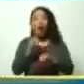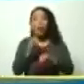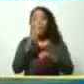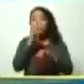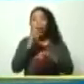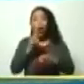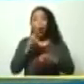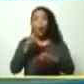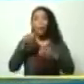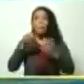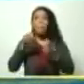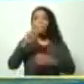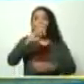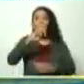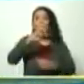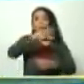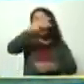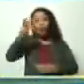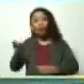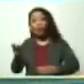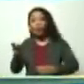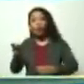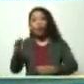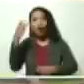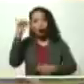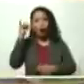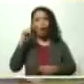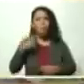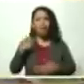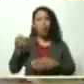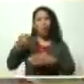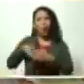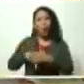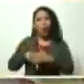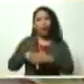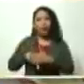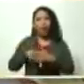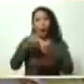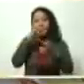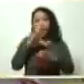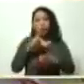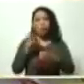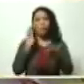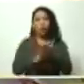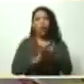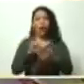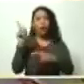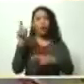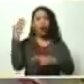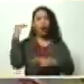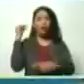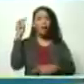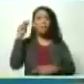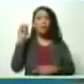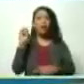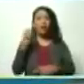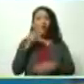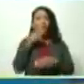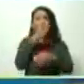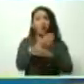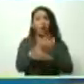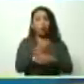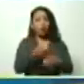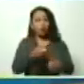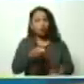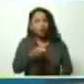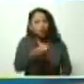mercantil todavía el banco mercantil existe mi cuenta la cuenta en el metro de caracas no la ponía en el mercantil y yo fui y metí